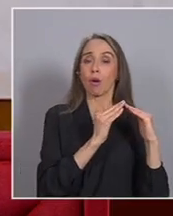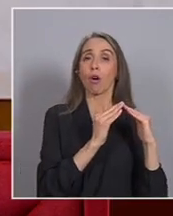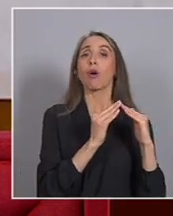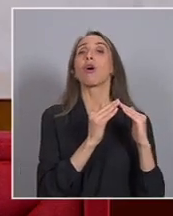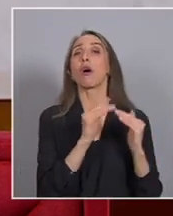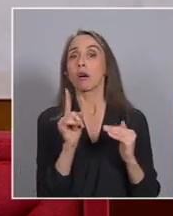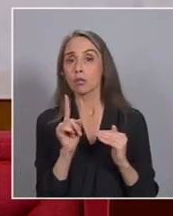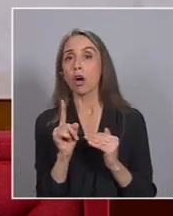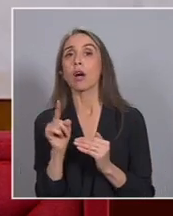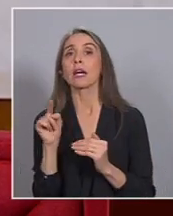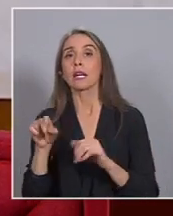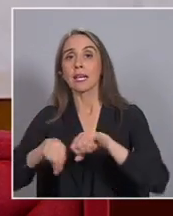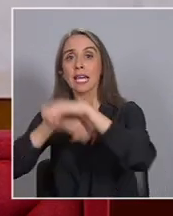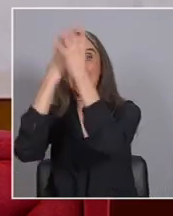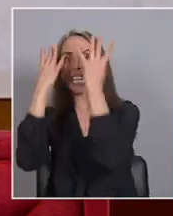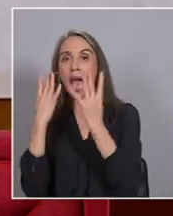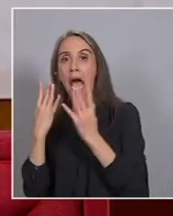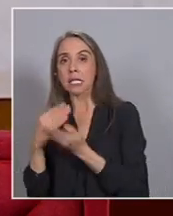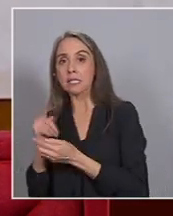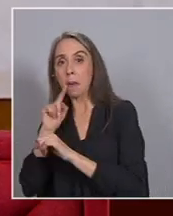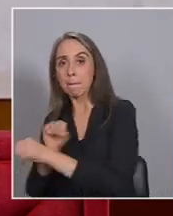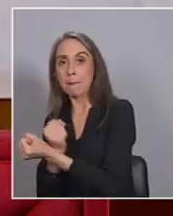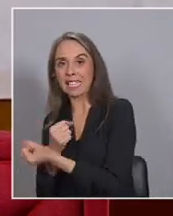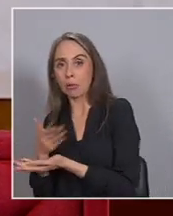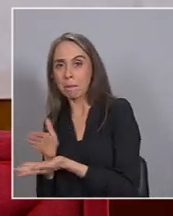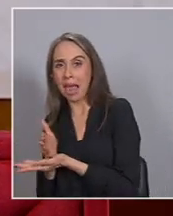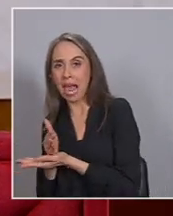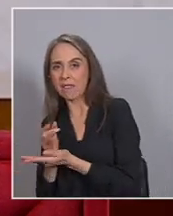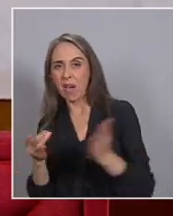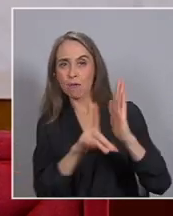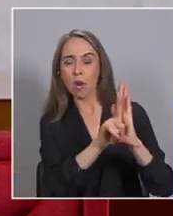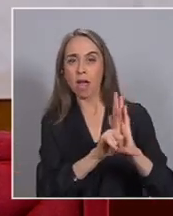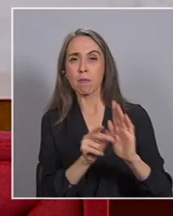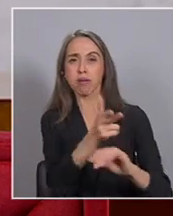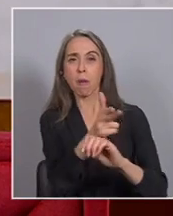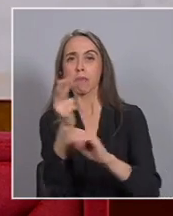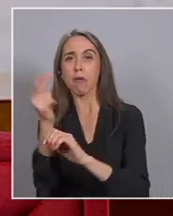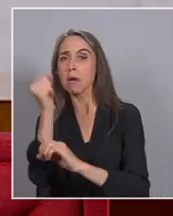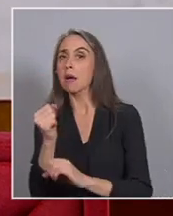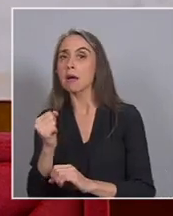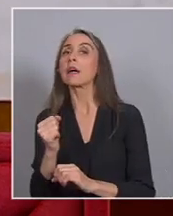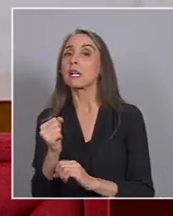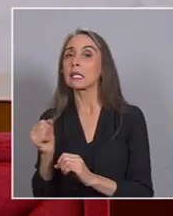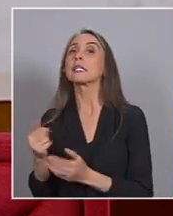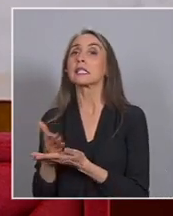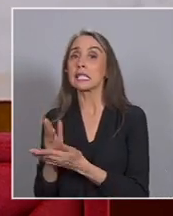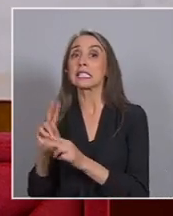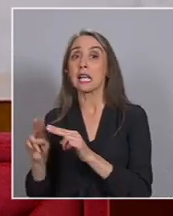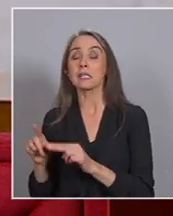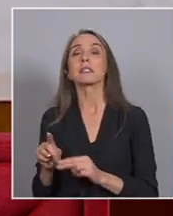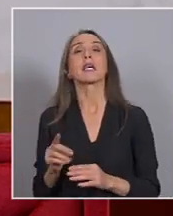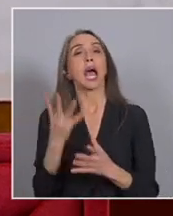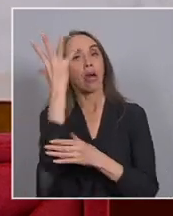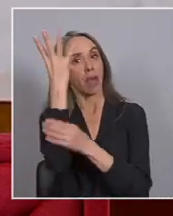planifican y lideran desde las cárceles, algo con lo que tenemos que terminar. Honorables miembros de la Cámara y del